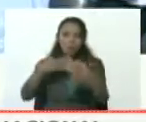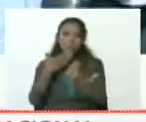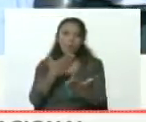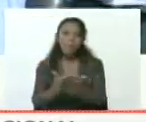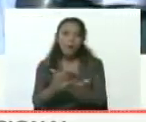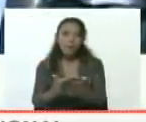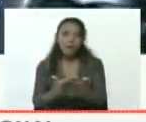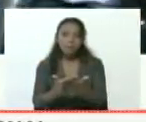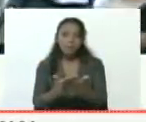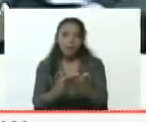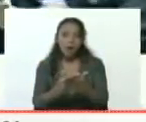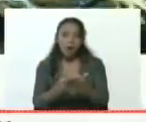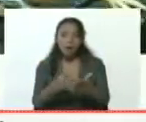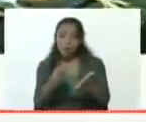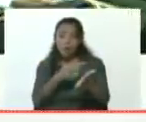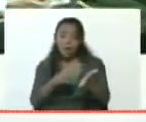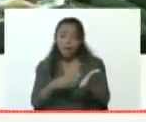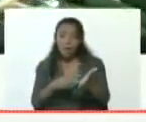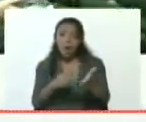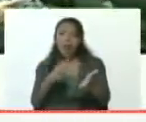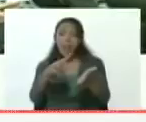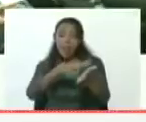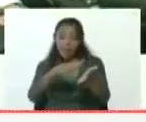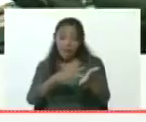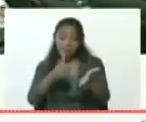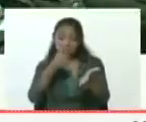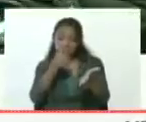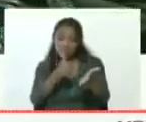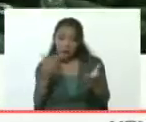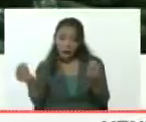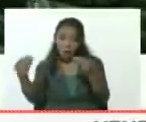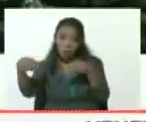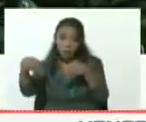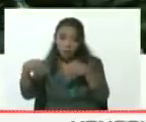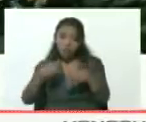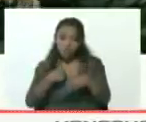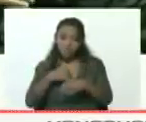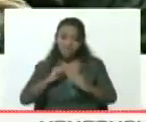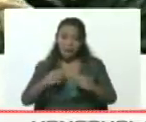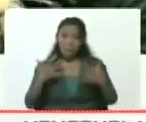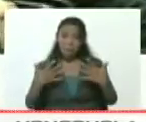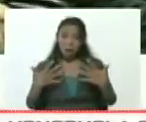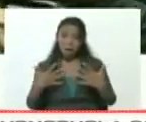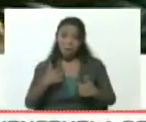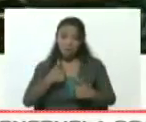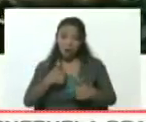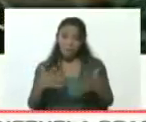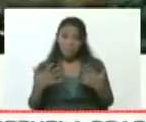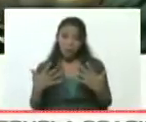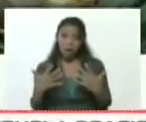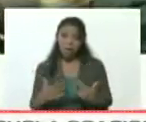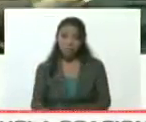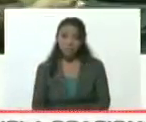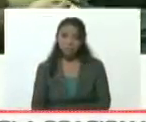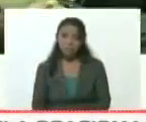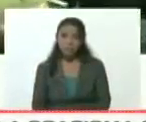lo ha leído. Lea el acuerdo, señor secretario. Estoy apurado, ¿eh? Estoy como apurado.